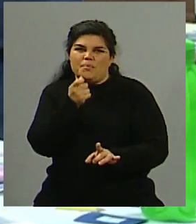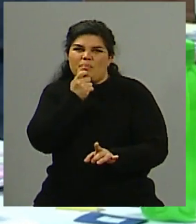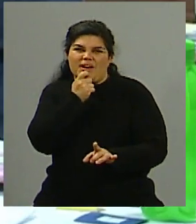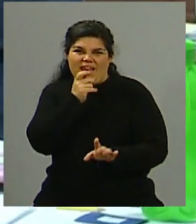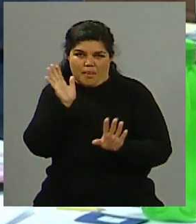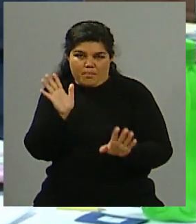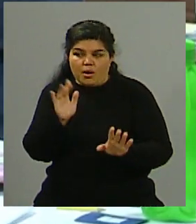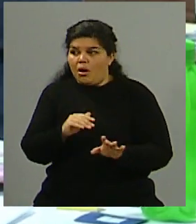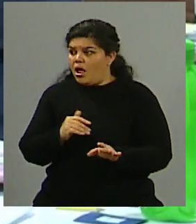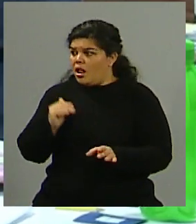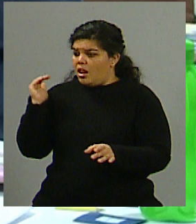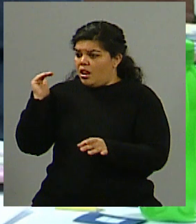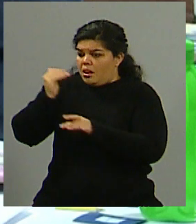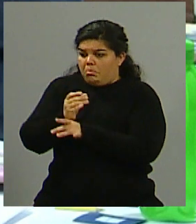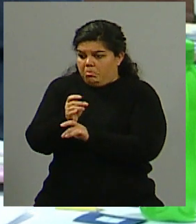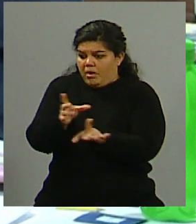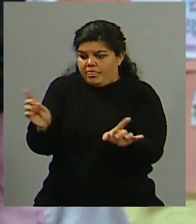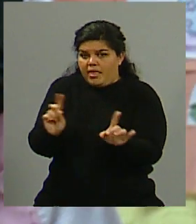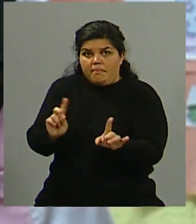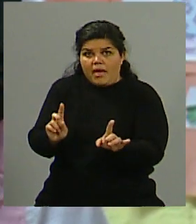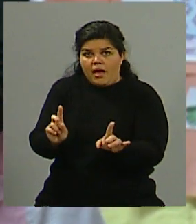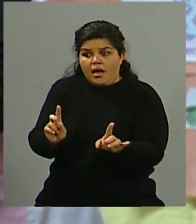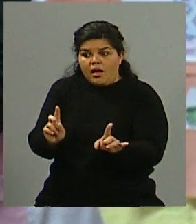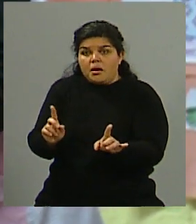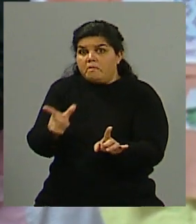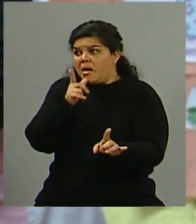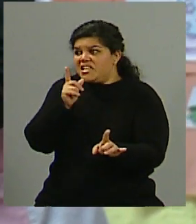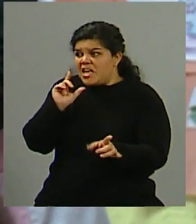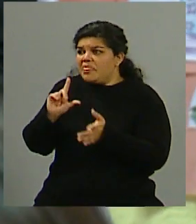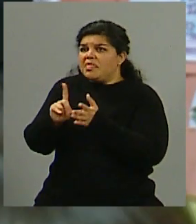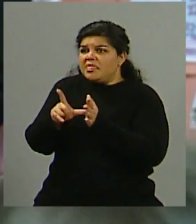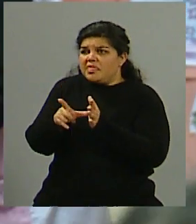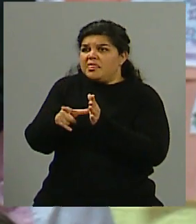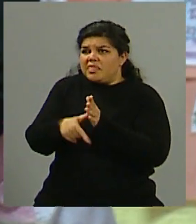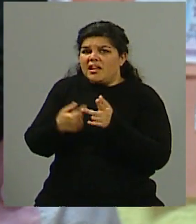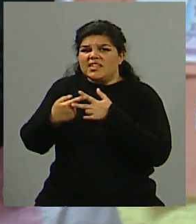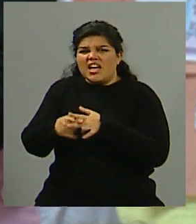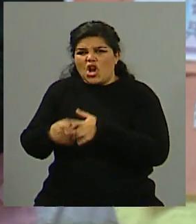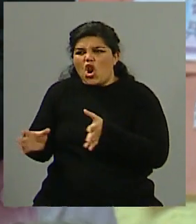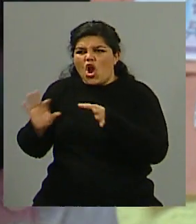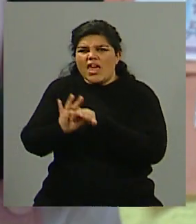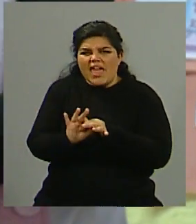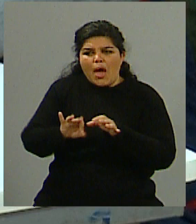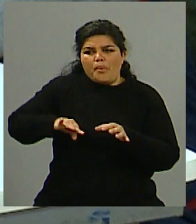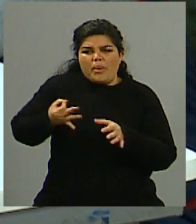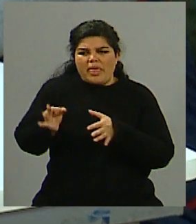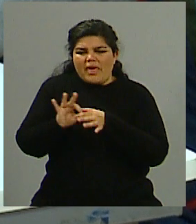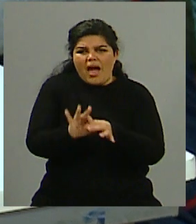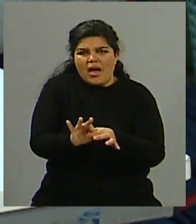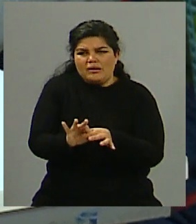supuesto son hipótesis con el diario del lunes, ¿no? Claro. Pero efectivamente generó impactos de todo